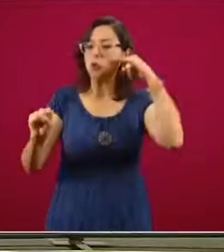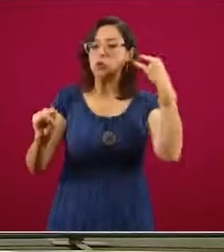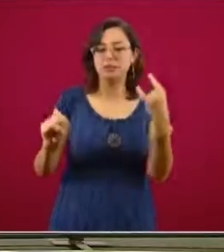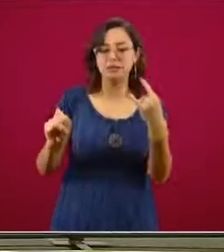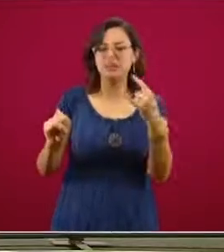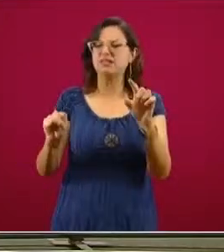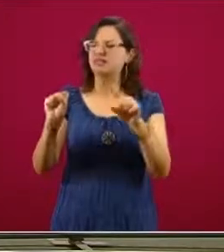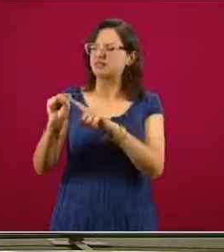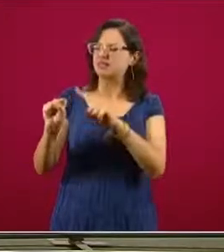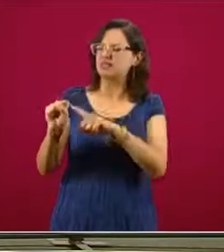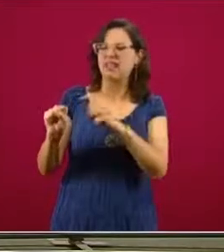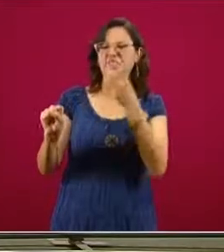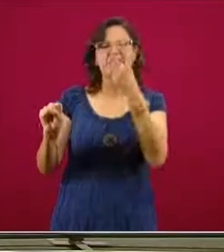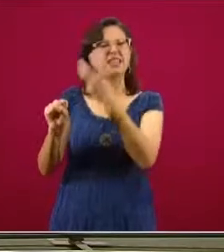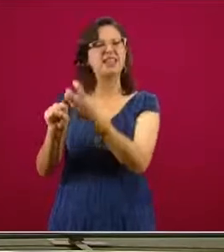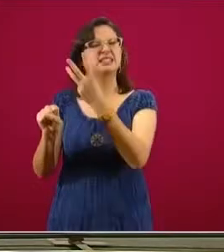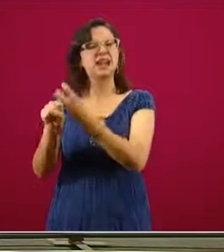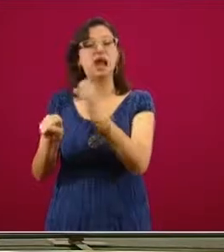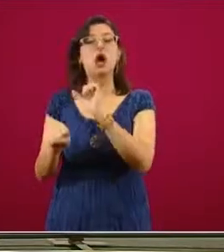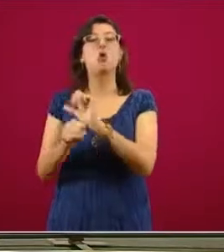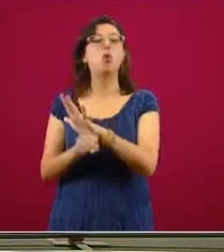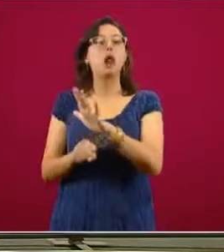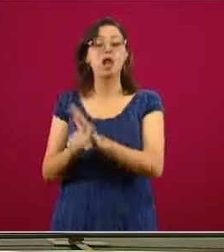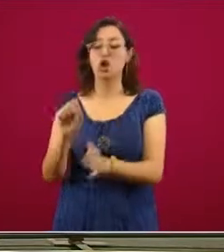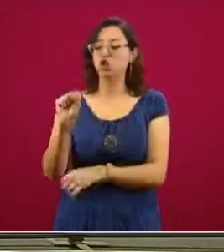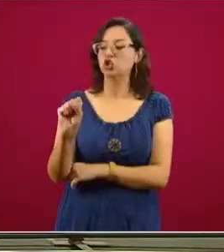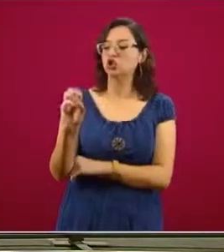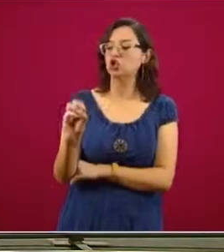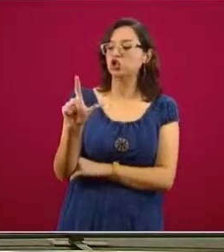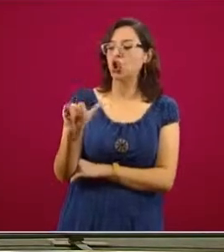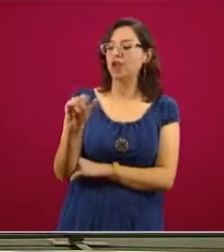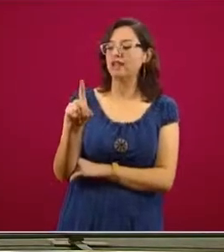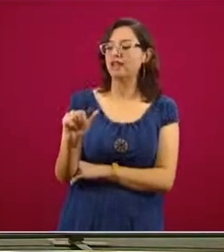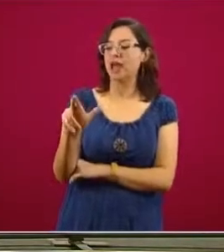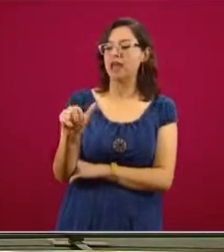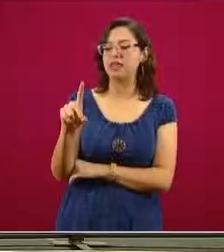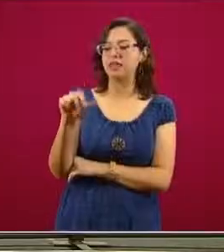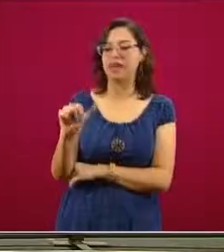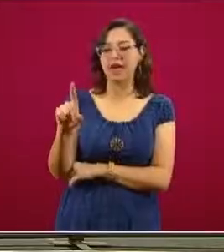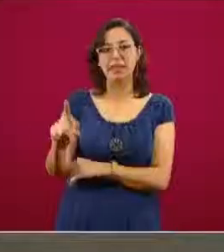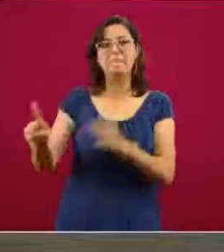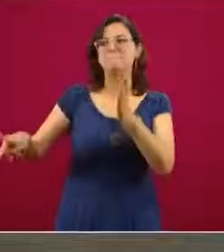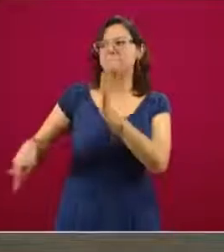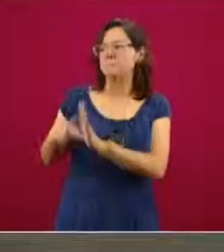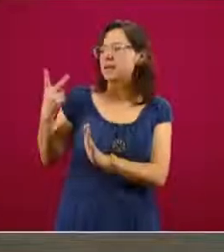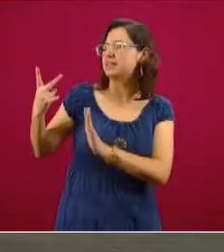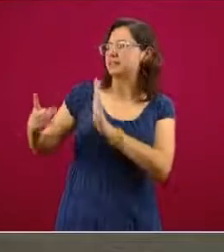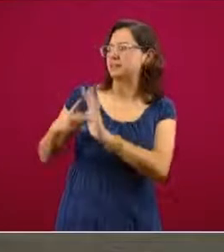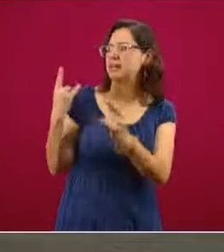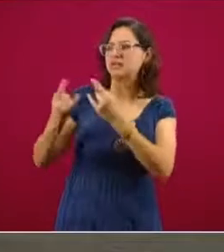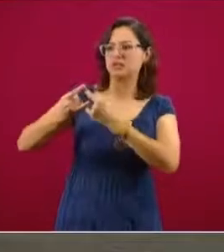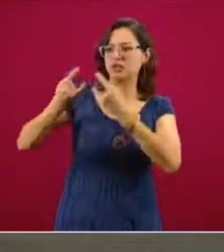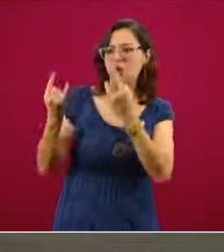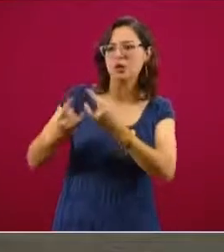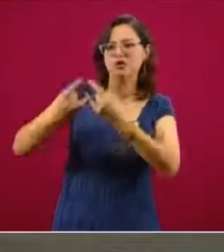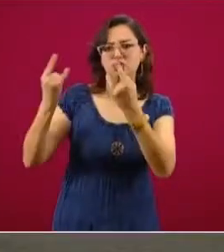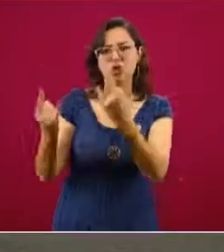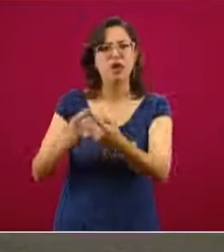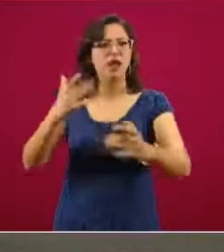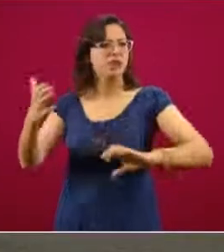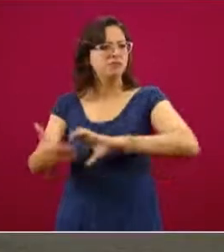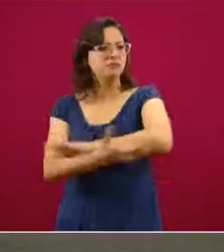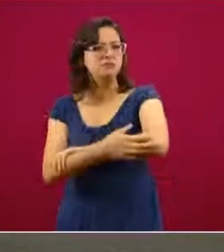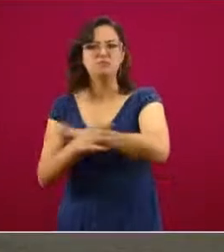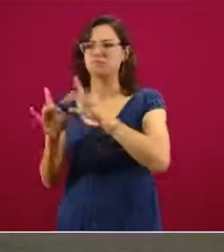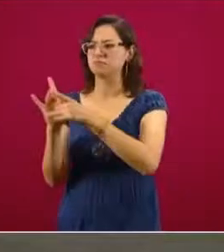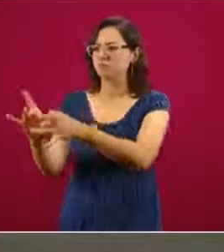tuvo en los sismos, en el 85, en el del 2017 recientemente, la solidaridad incluso que lo llevó a atender